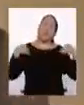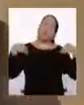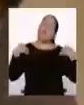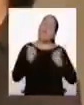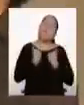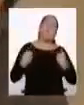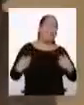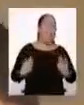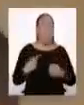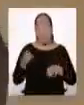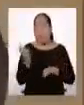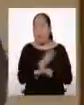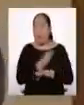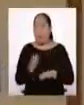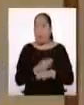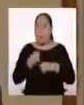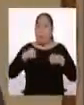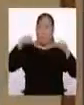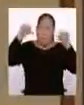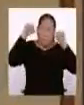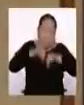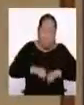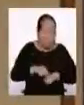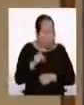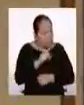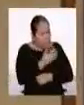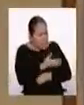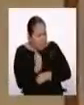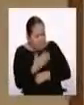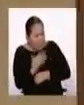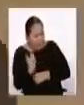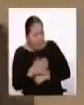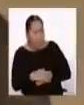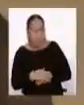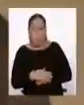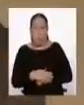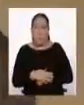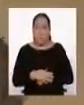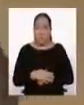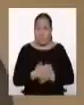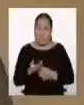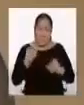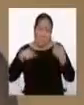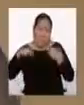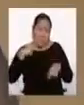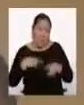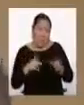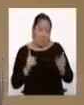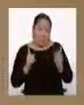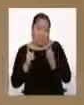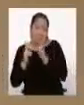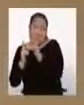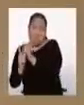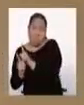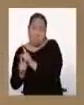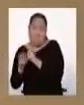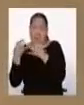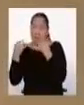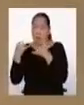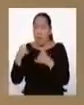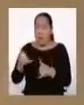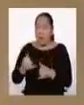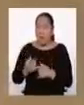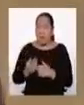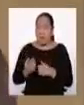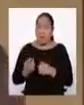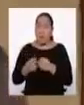música. Entonces me dice, no, pero ven, ¿por qué no vienes? Y bueno, ya están en el recreo, vamos con los chicos, bueno, están jugando,